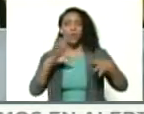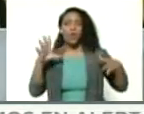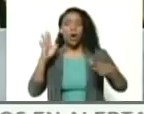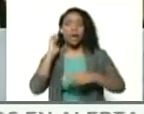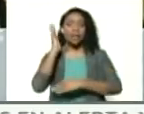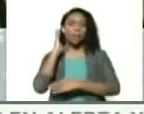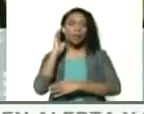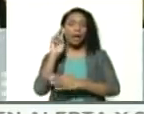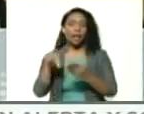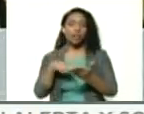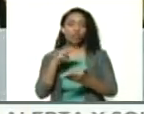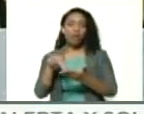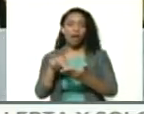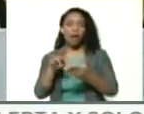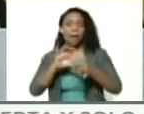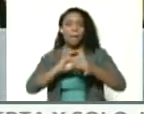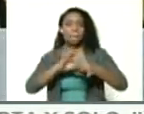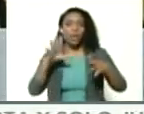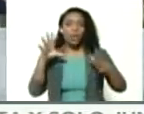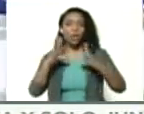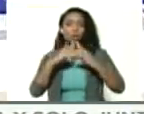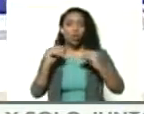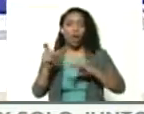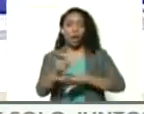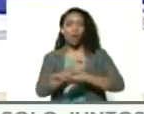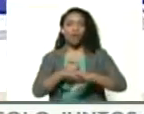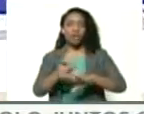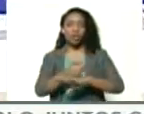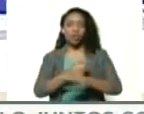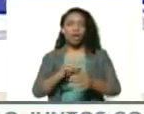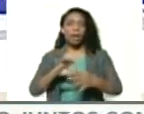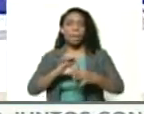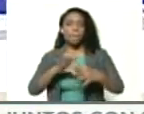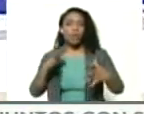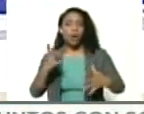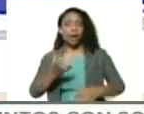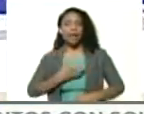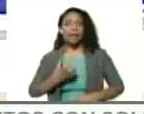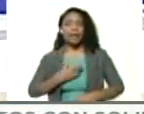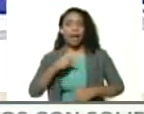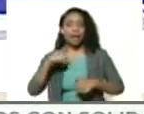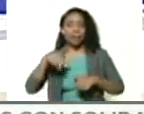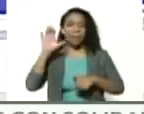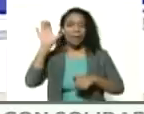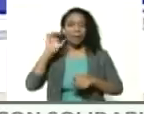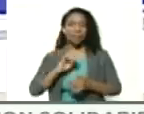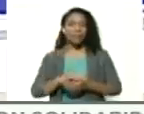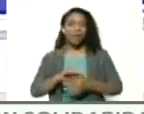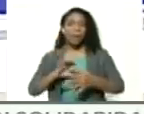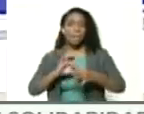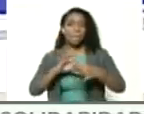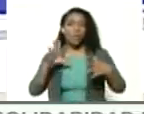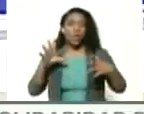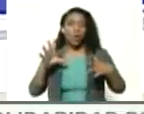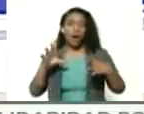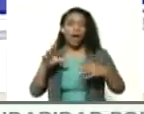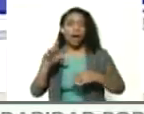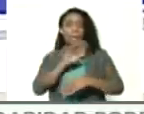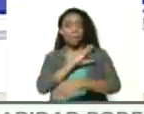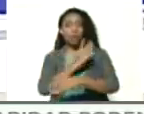Nacional, disolvió todas las gobernaciones y alcaldías del país, disolvió el poder